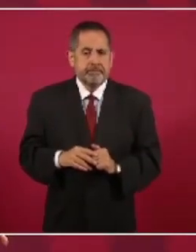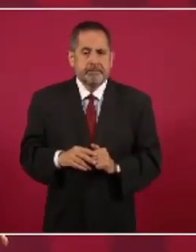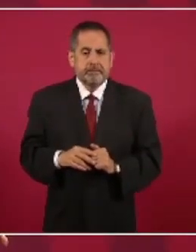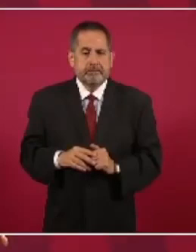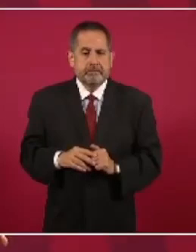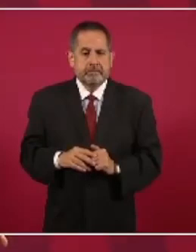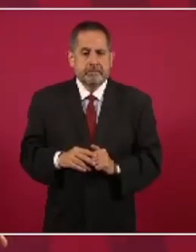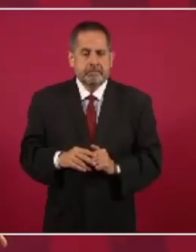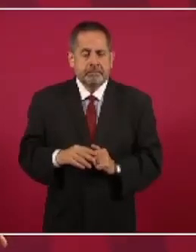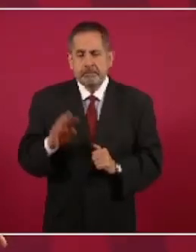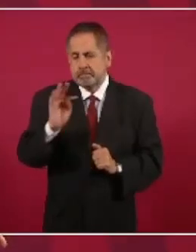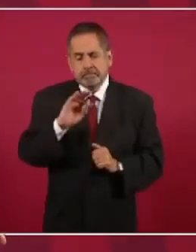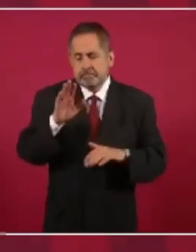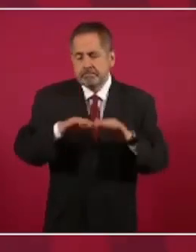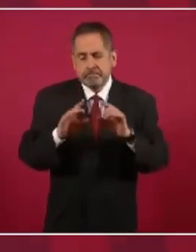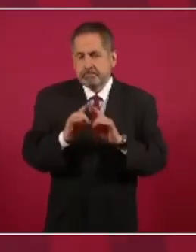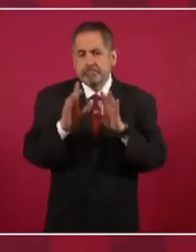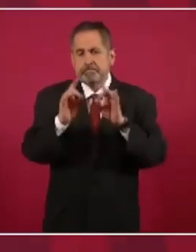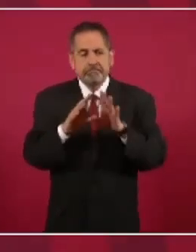que se dan